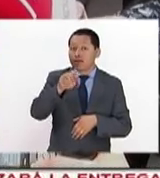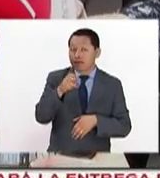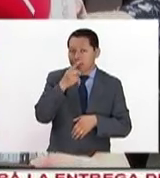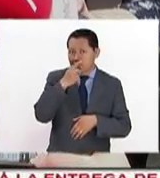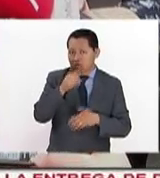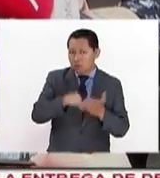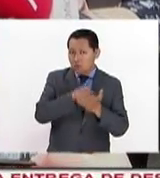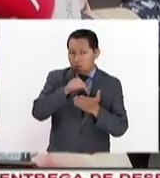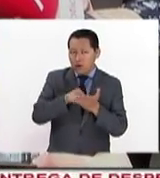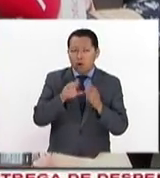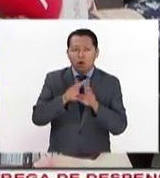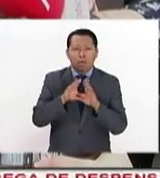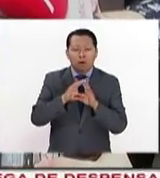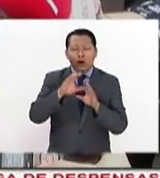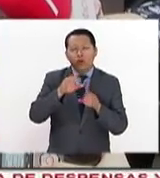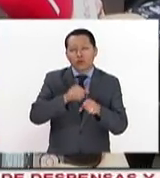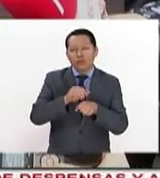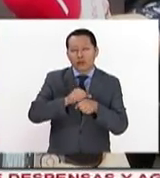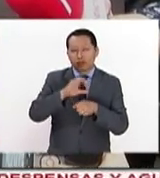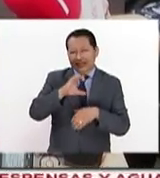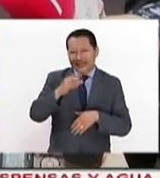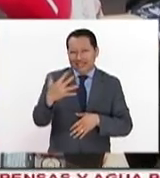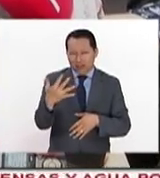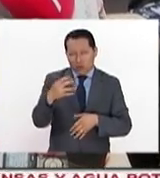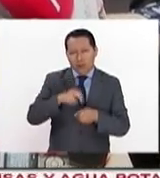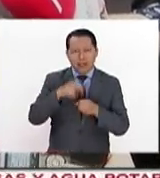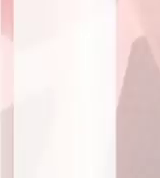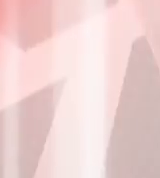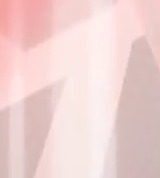mando, el denominado C5 en Guerrero.